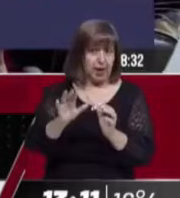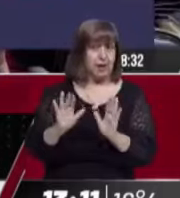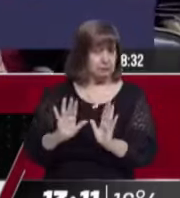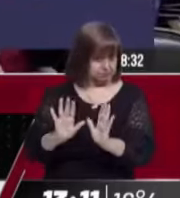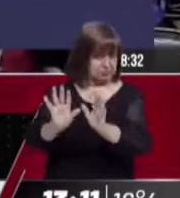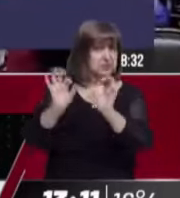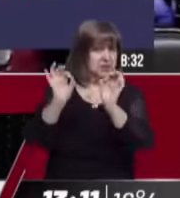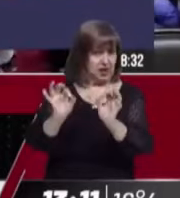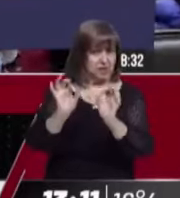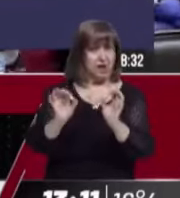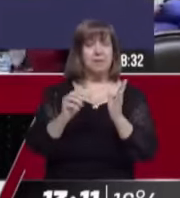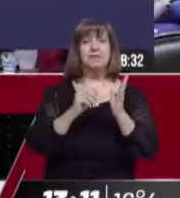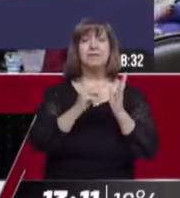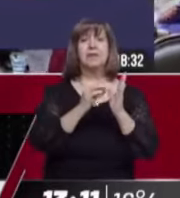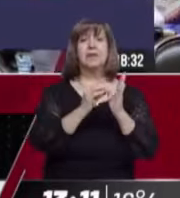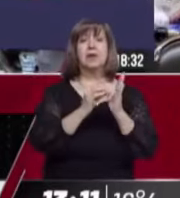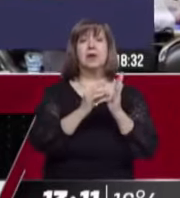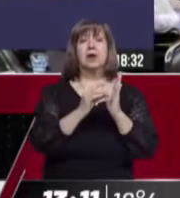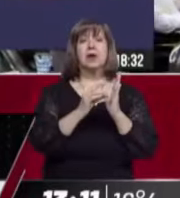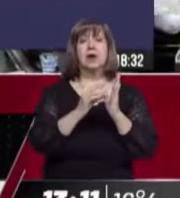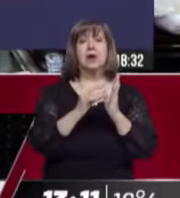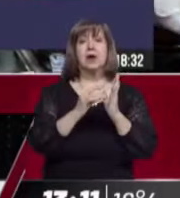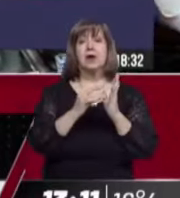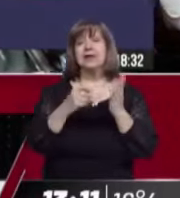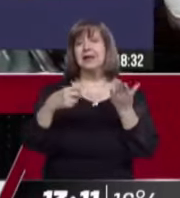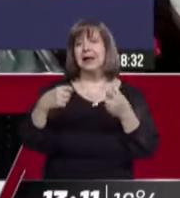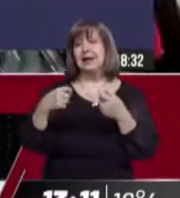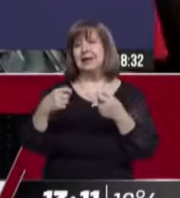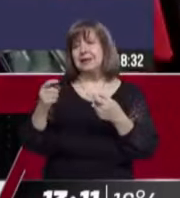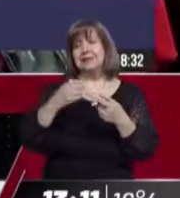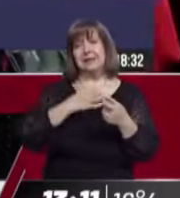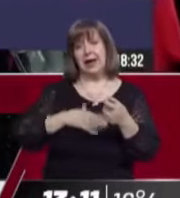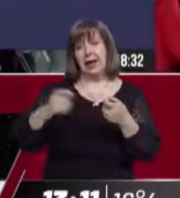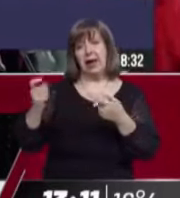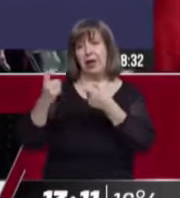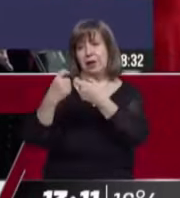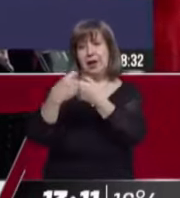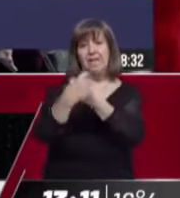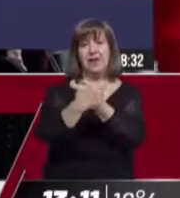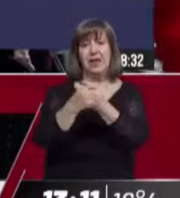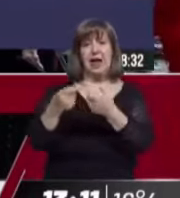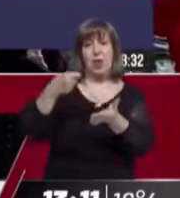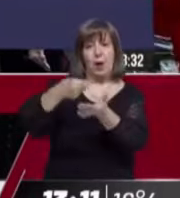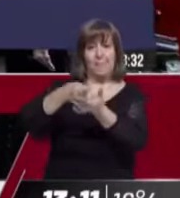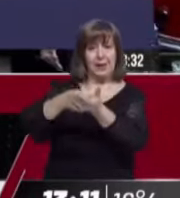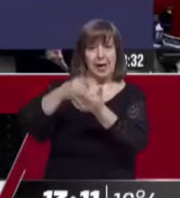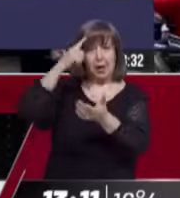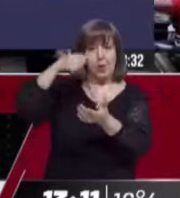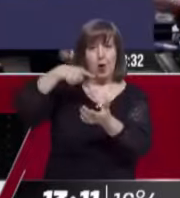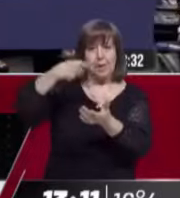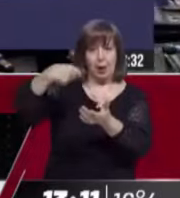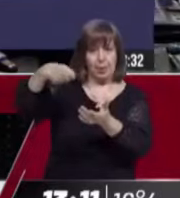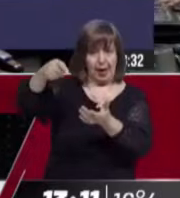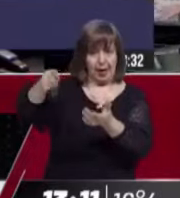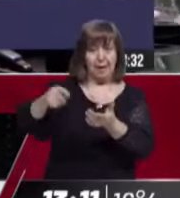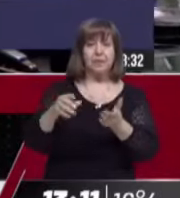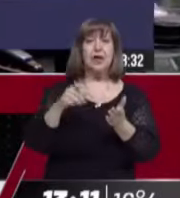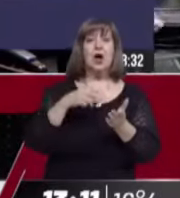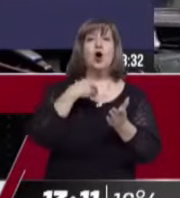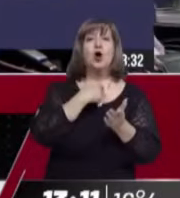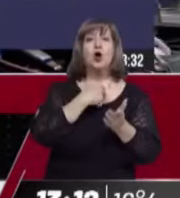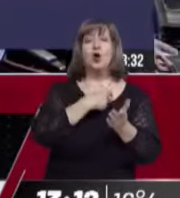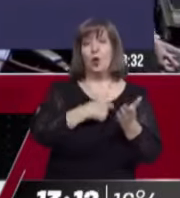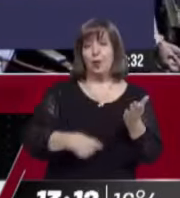y se retrotrajo a pedido de Pichetto. O sea, los sindicatos se quedan tranquilos que siguen manteniendo sus afiliados y siguen manteniendo su cuota. Y lo que se lleva el gobierno